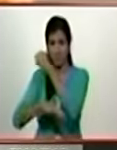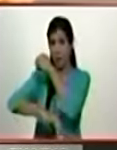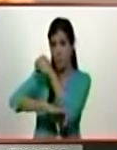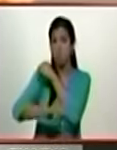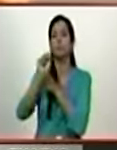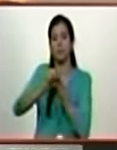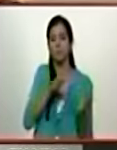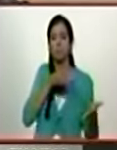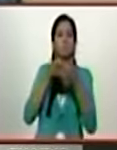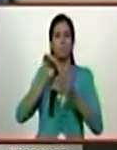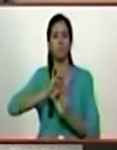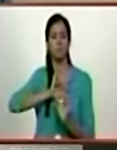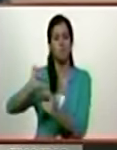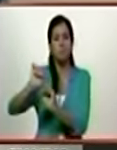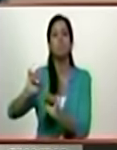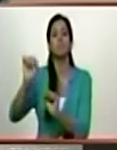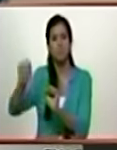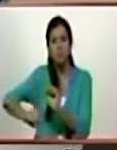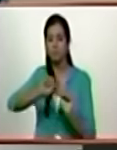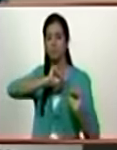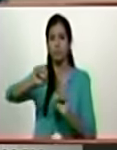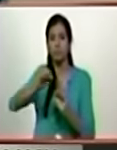Somos antinarcotraficantes, sí.